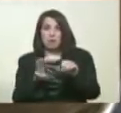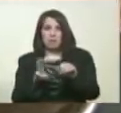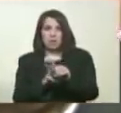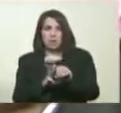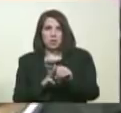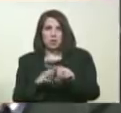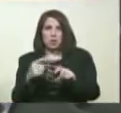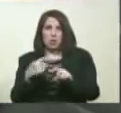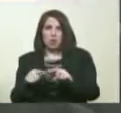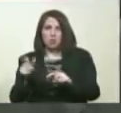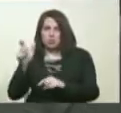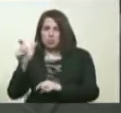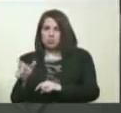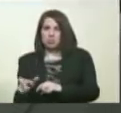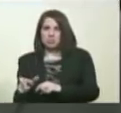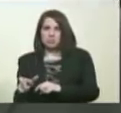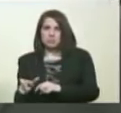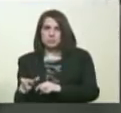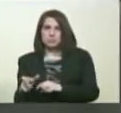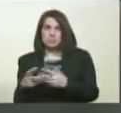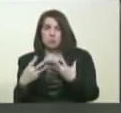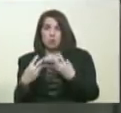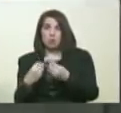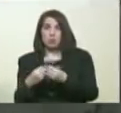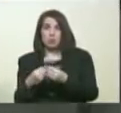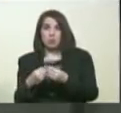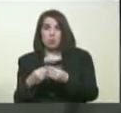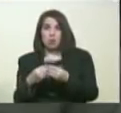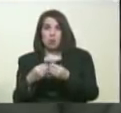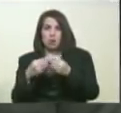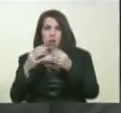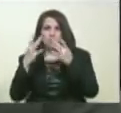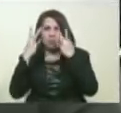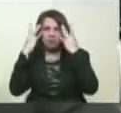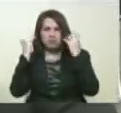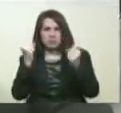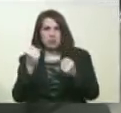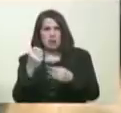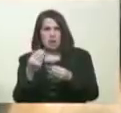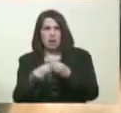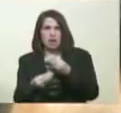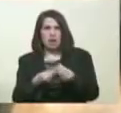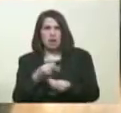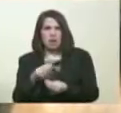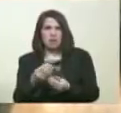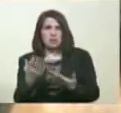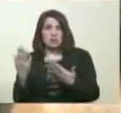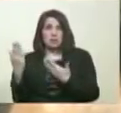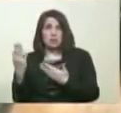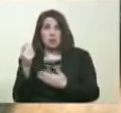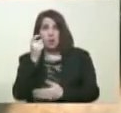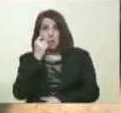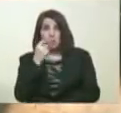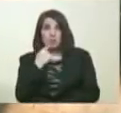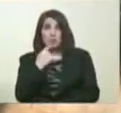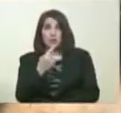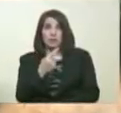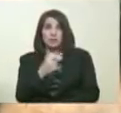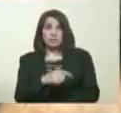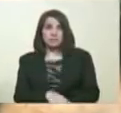superintendente del Petro, compañero Carlos V, rey de España,